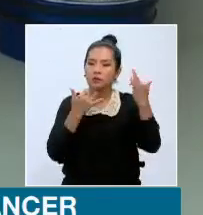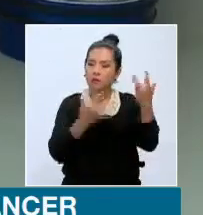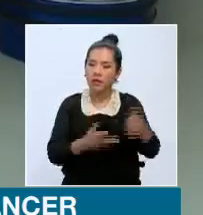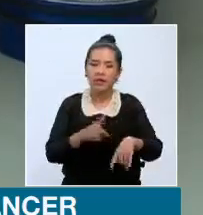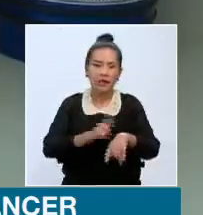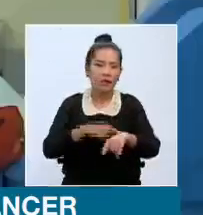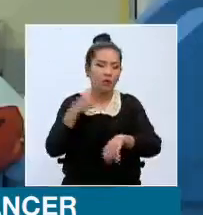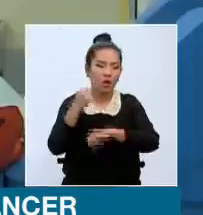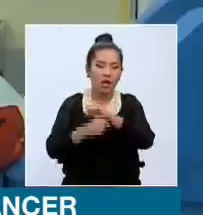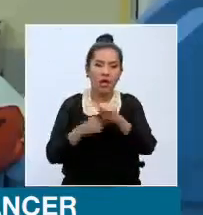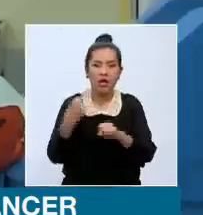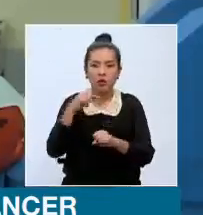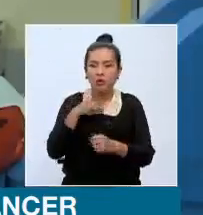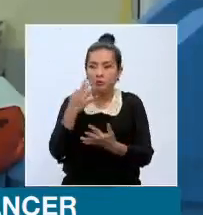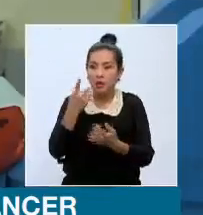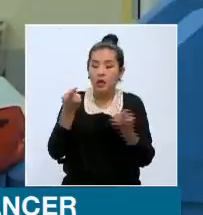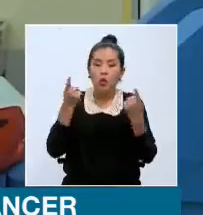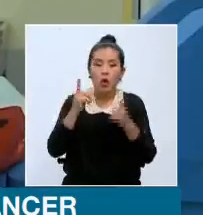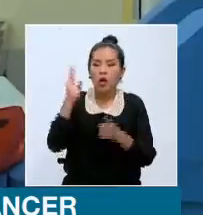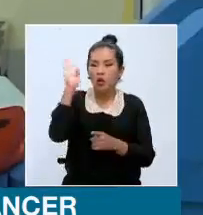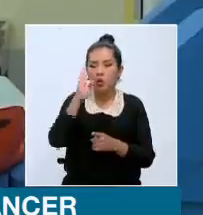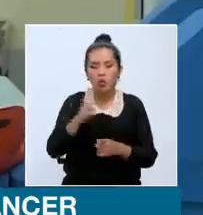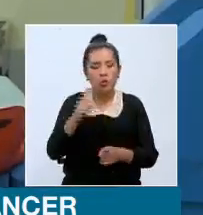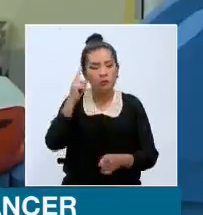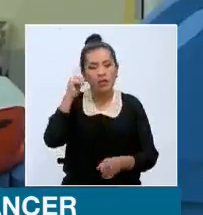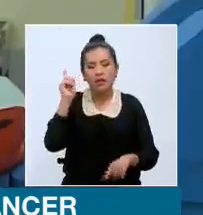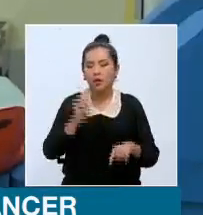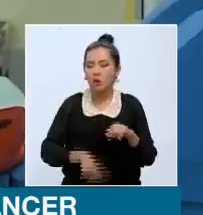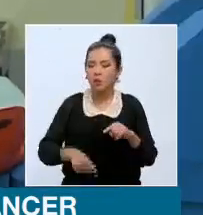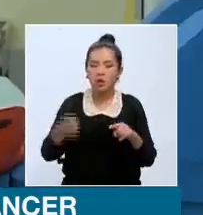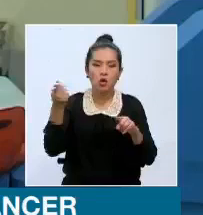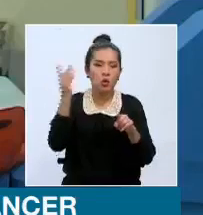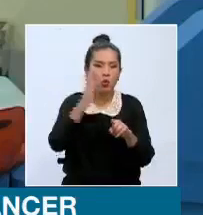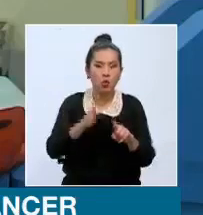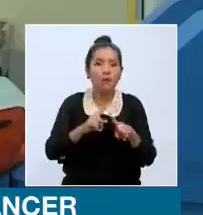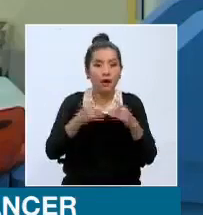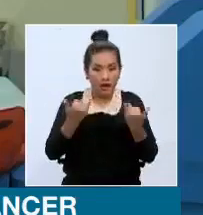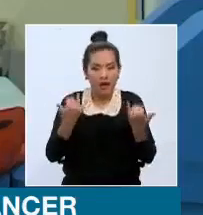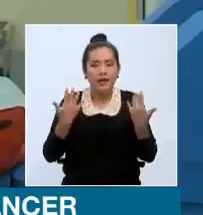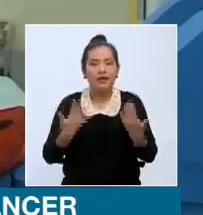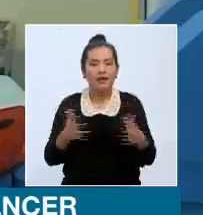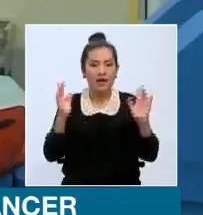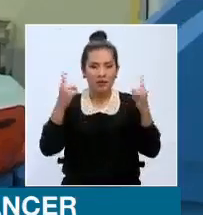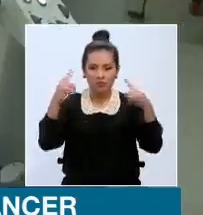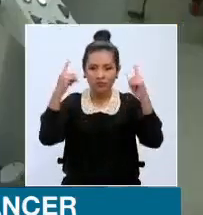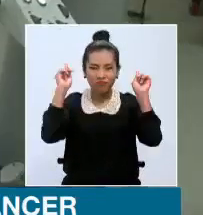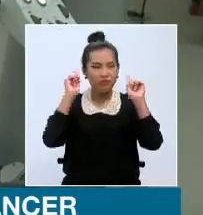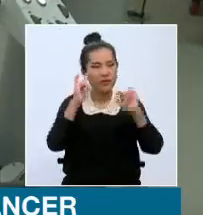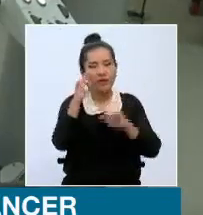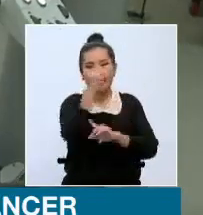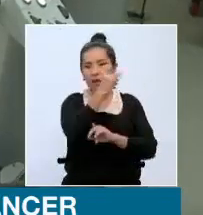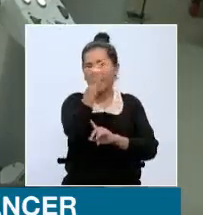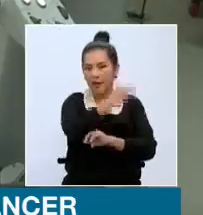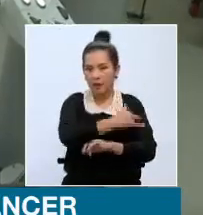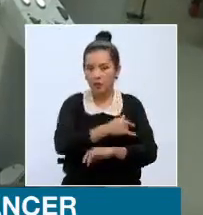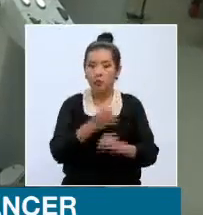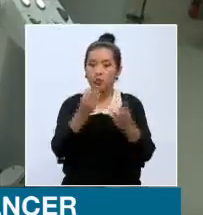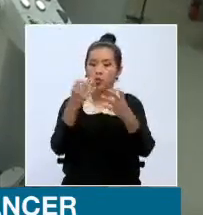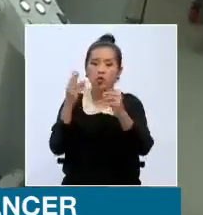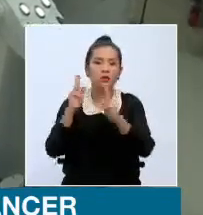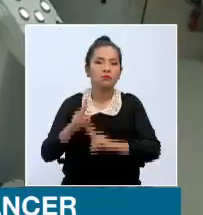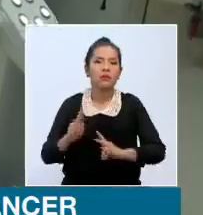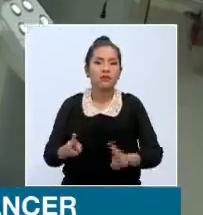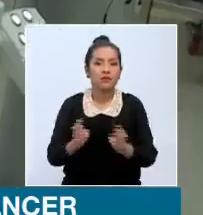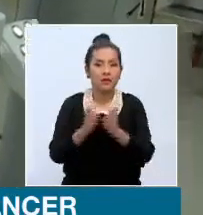tiempo, parecía que nunca iba a llegar, pero ahora lo tenemos. Tenemos en la ciudad del Alto, donde muchos pacientes con cáncer